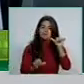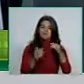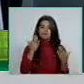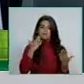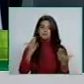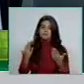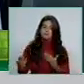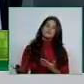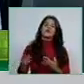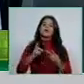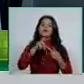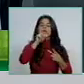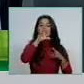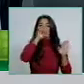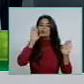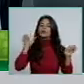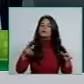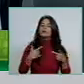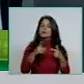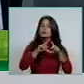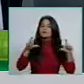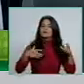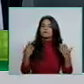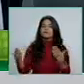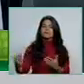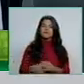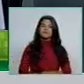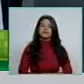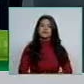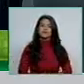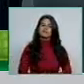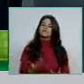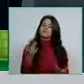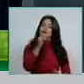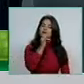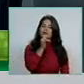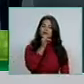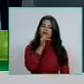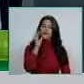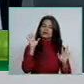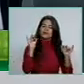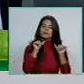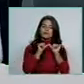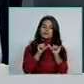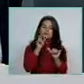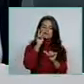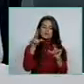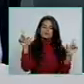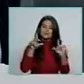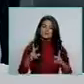www.vive.gov.be o a través de nuestro Twitter, arroba vive-televisión. Es parte de la información, amigos, continúe con la